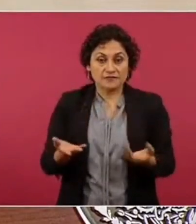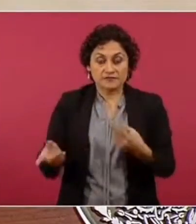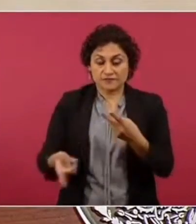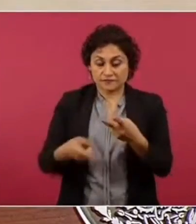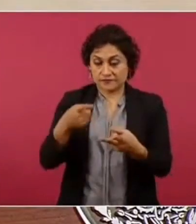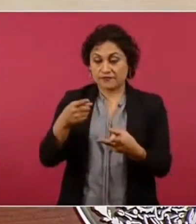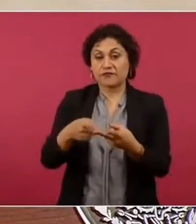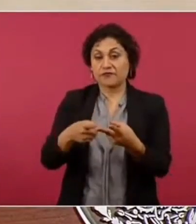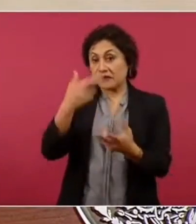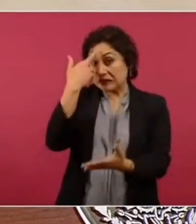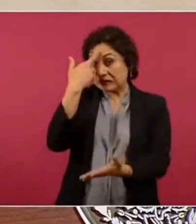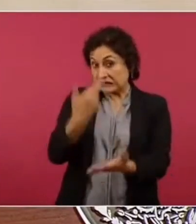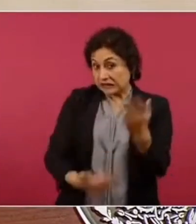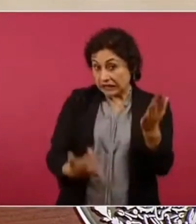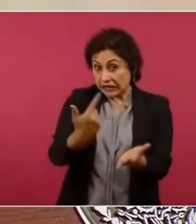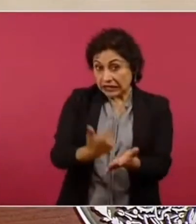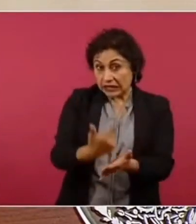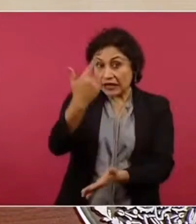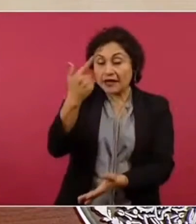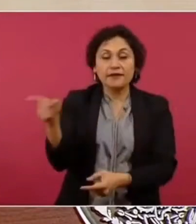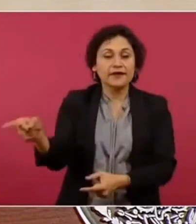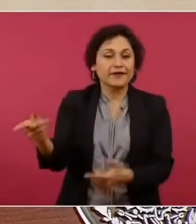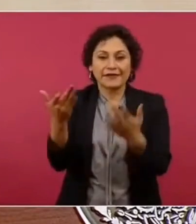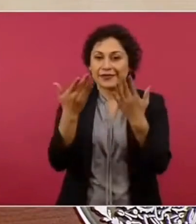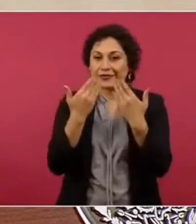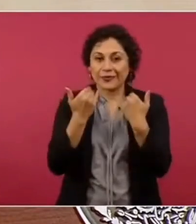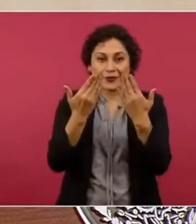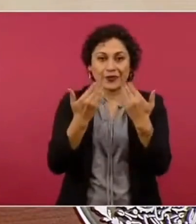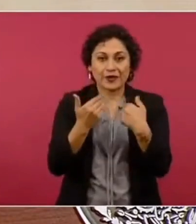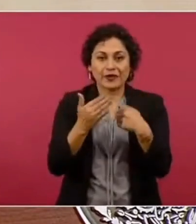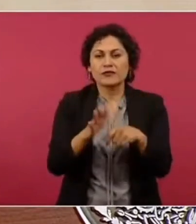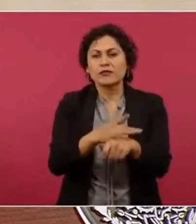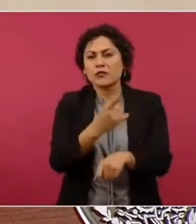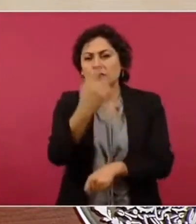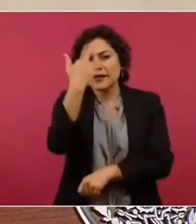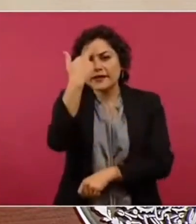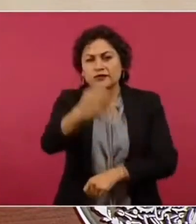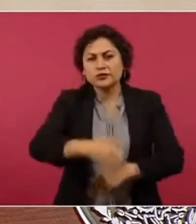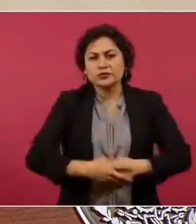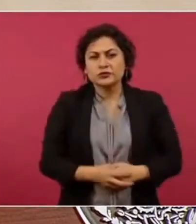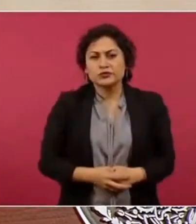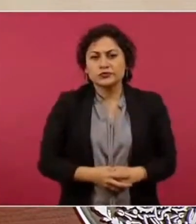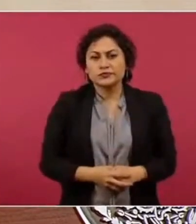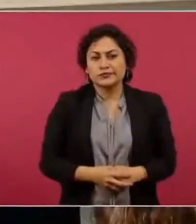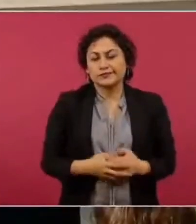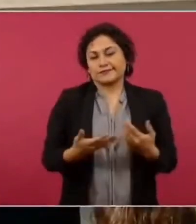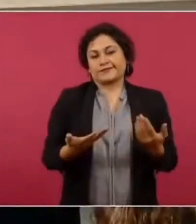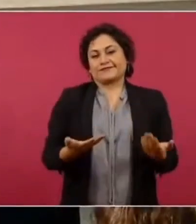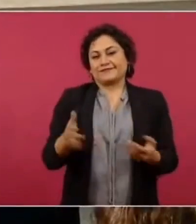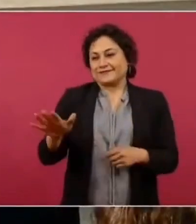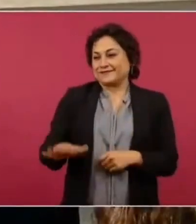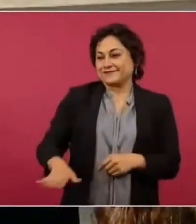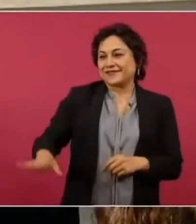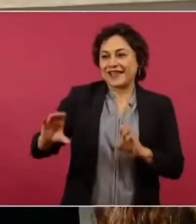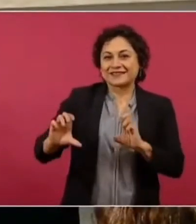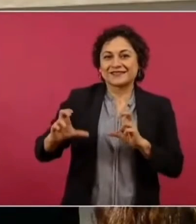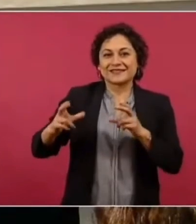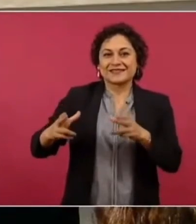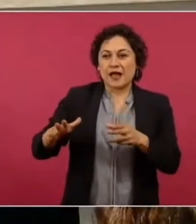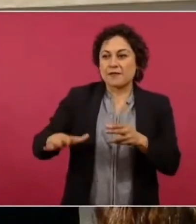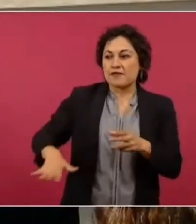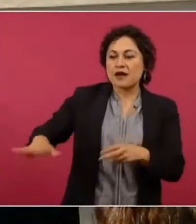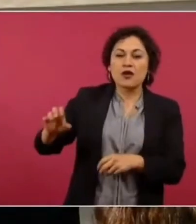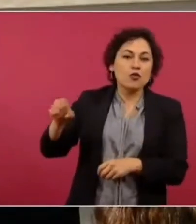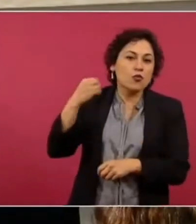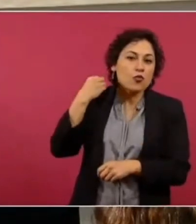sin delitos graves. ¿Por qué? Bueno, porque en Chiapas, porque en Oaxaca